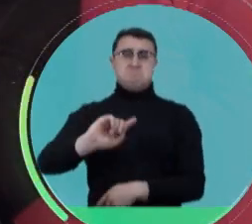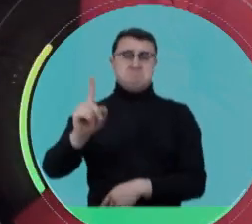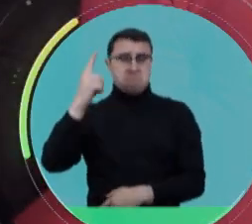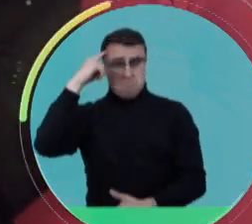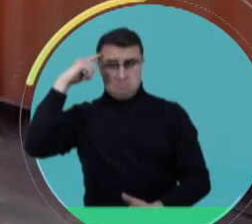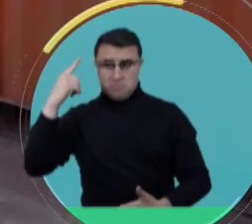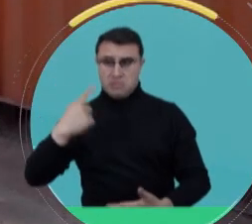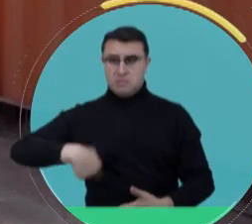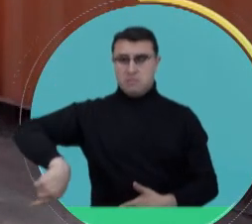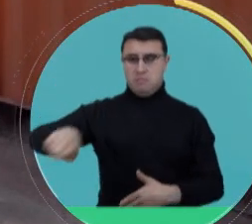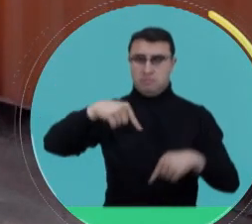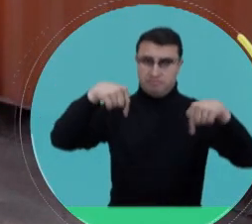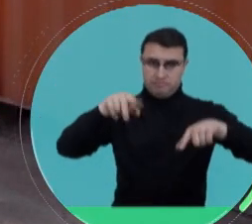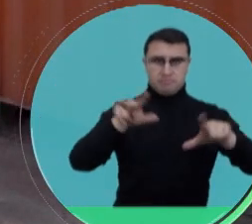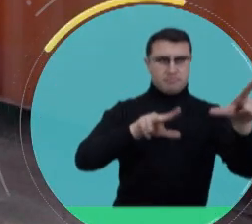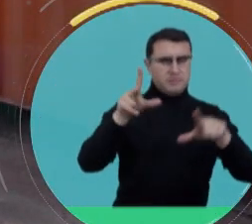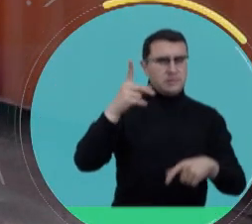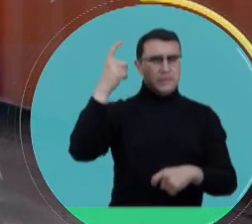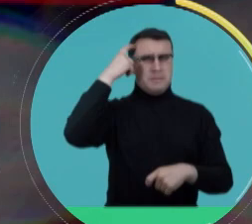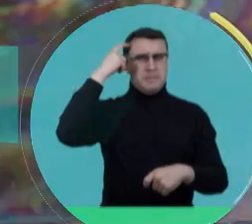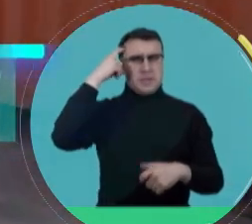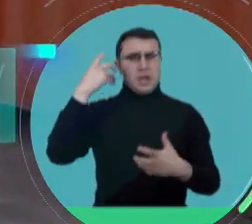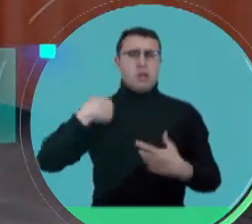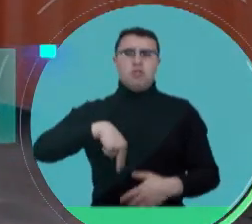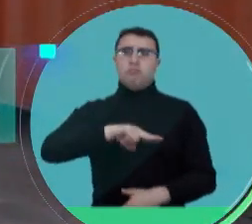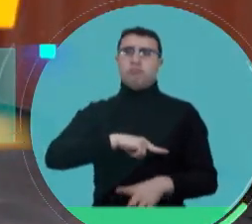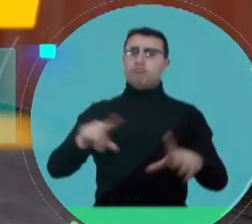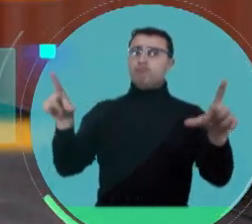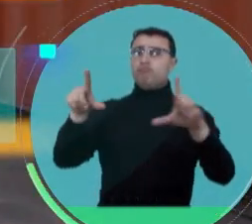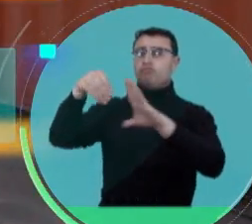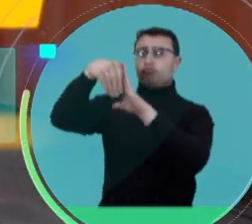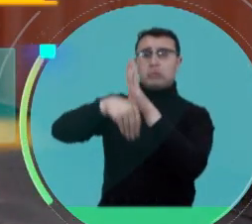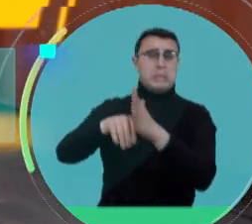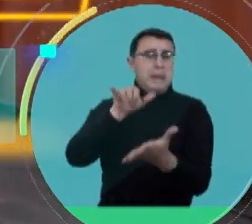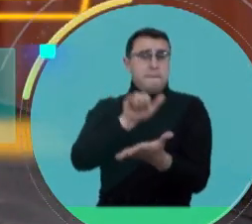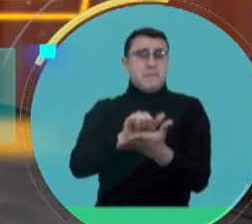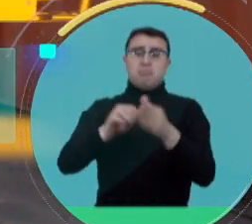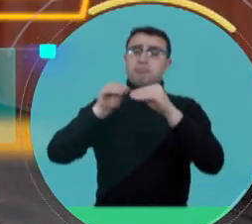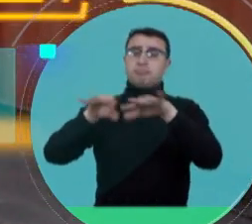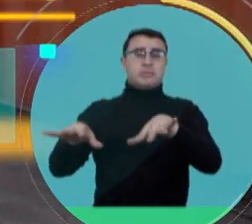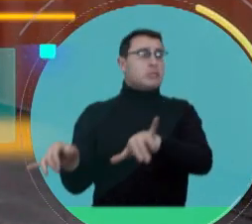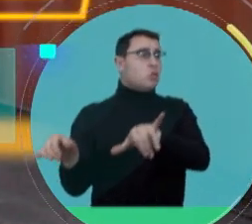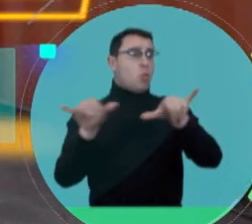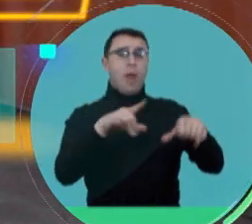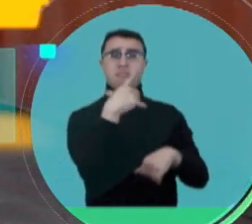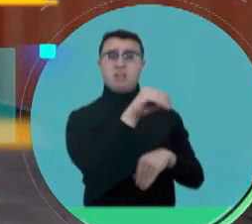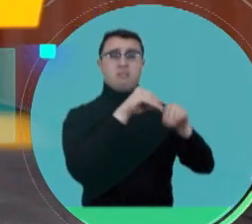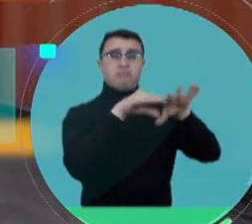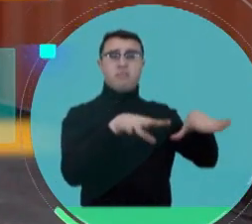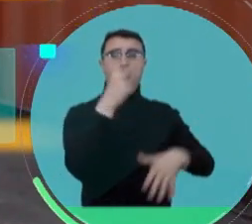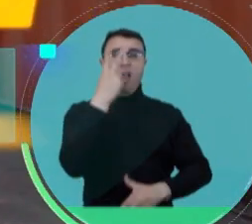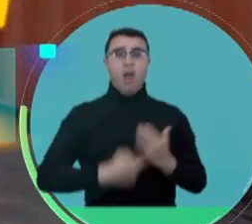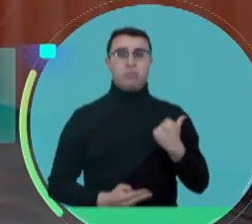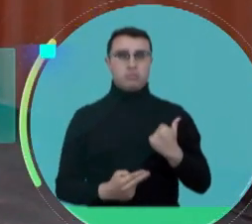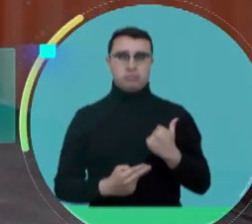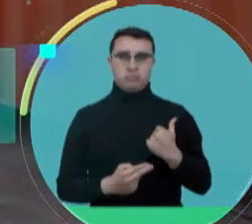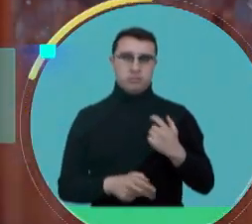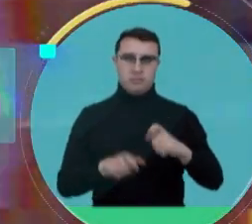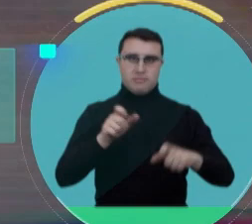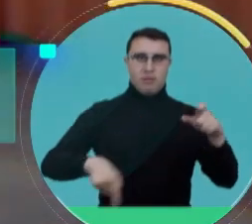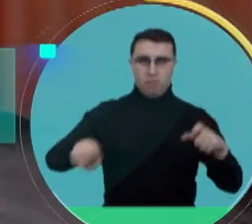transmedialidad el 13 sí piensa Sí el 13 piensan que no podemos ver los mismos contenidos en televisión como en